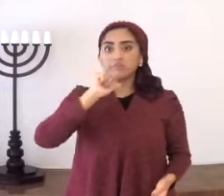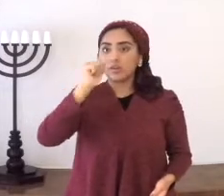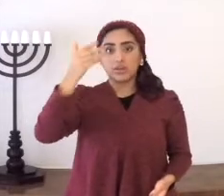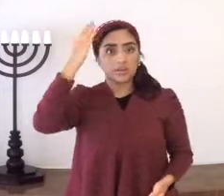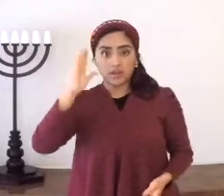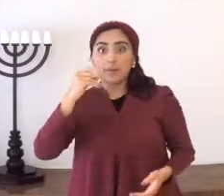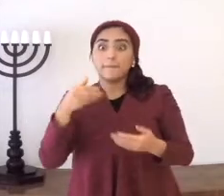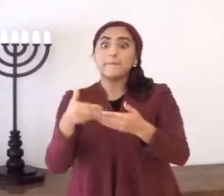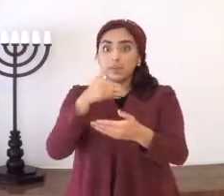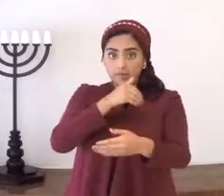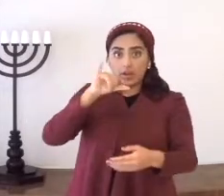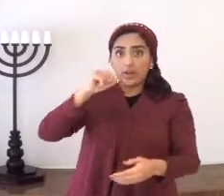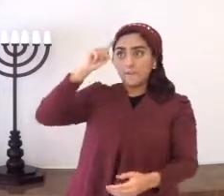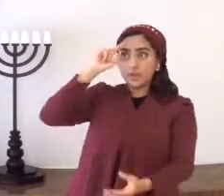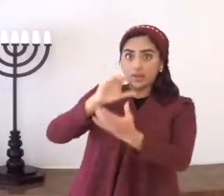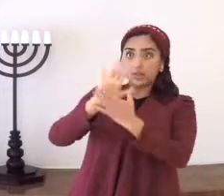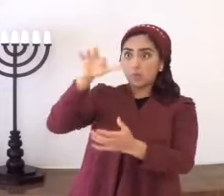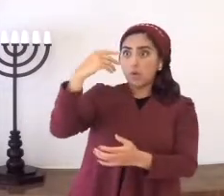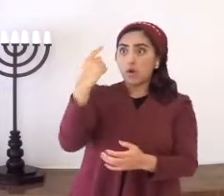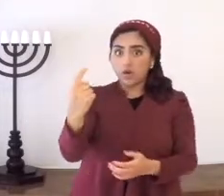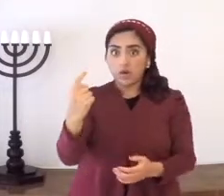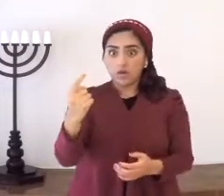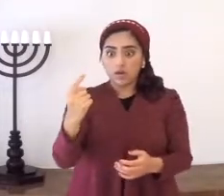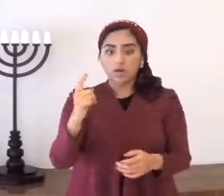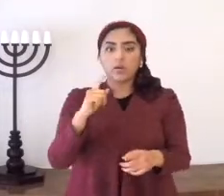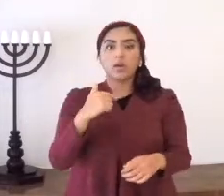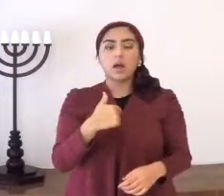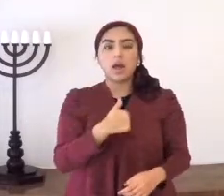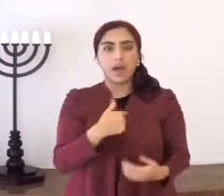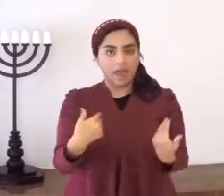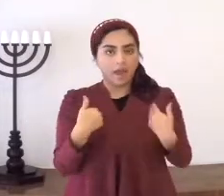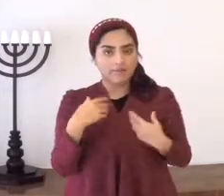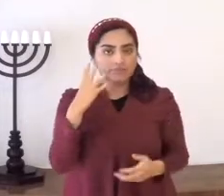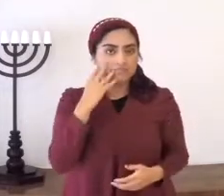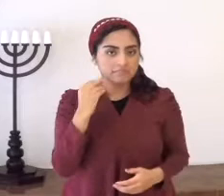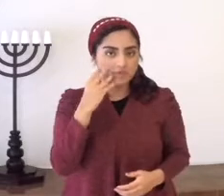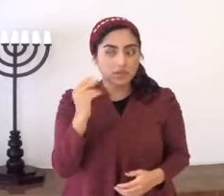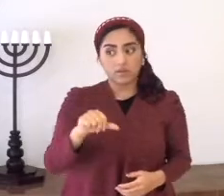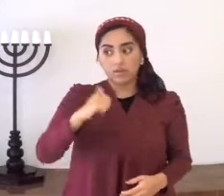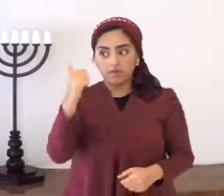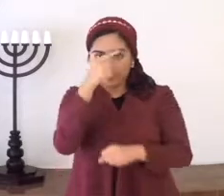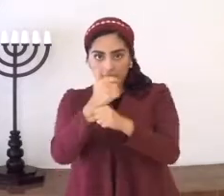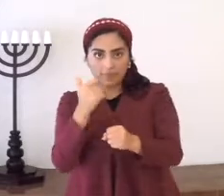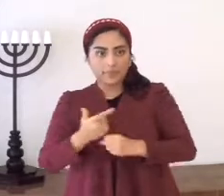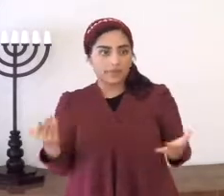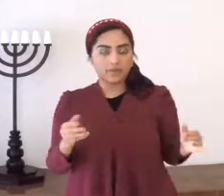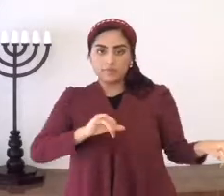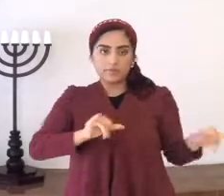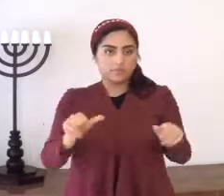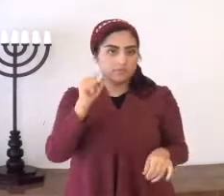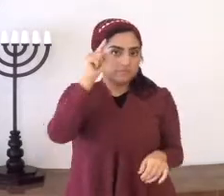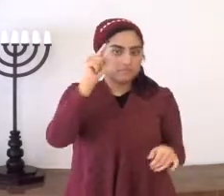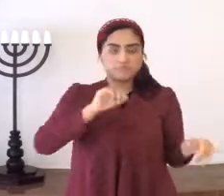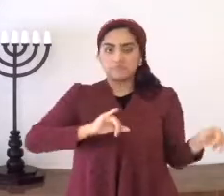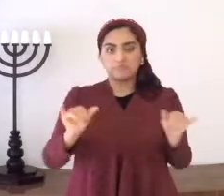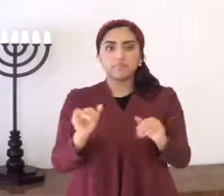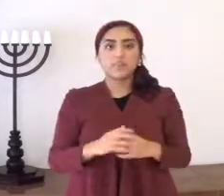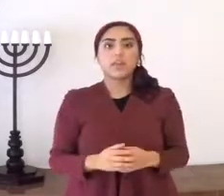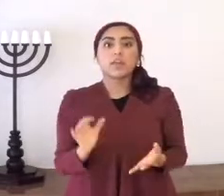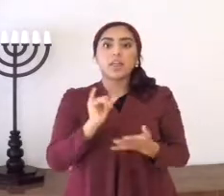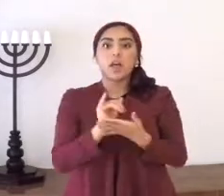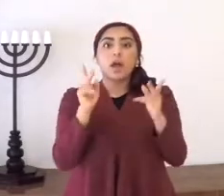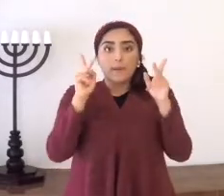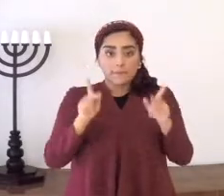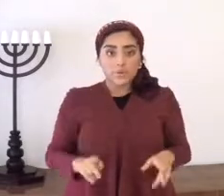que Yahshua no es Elohim y antes creía que sí era Elohim, lo tengo por experiencia, y otros hermanos aquí también y